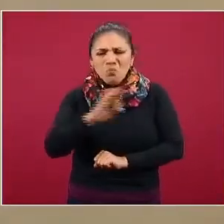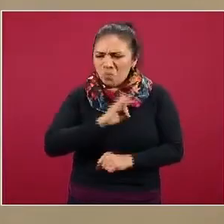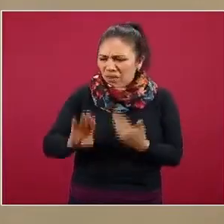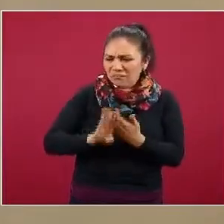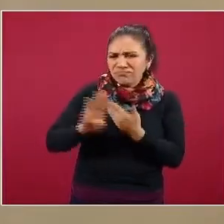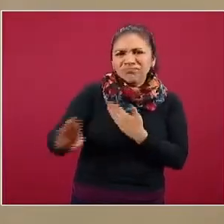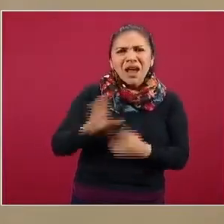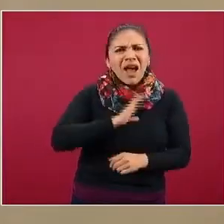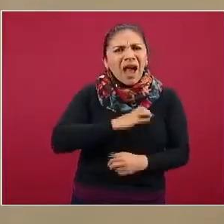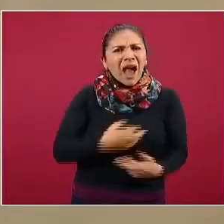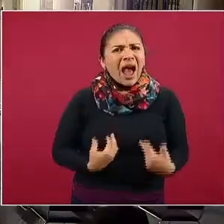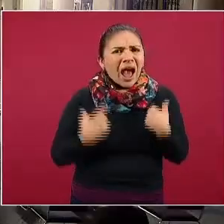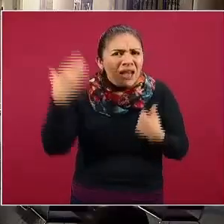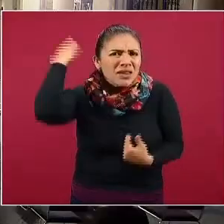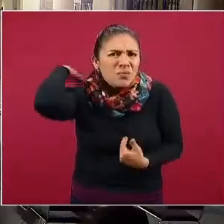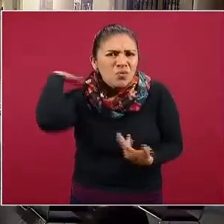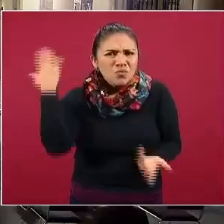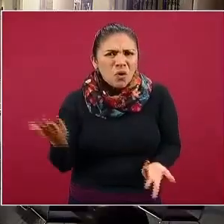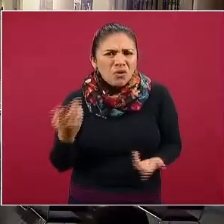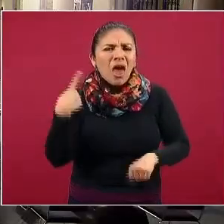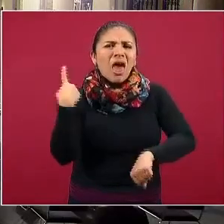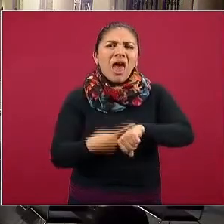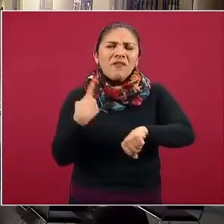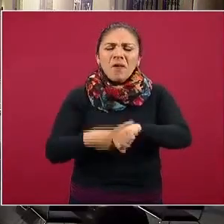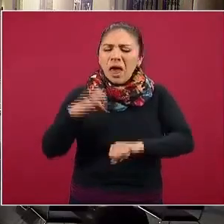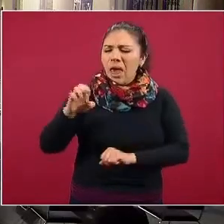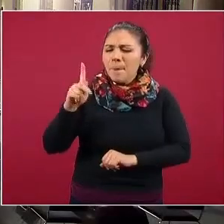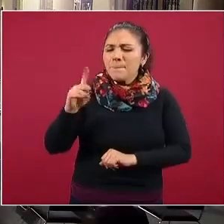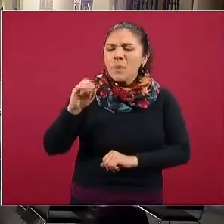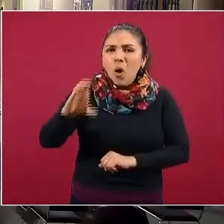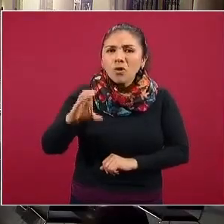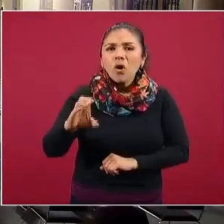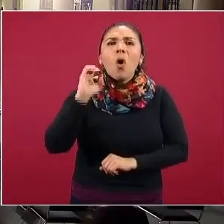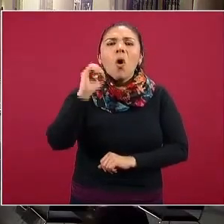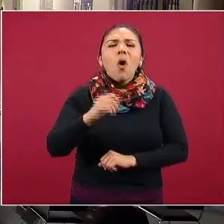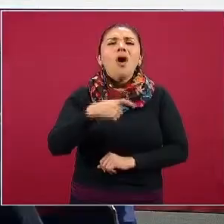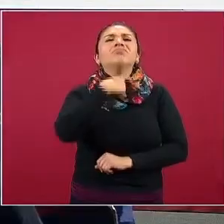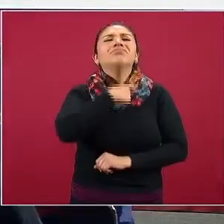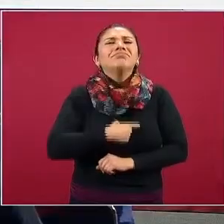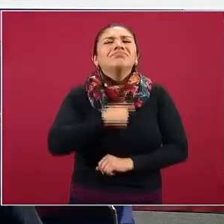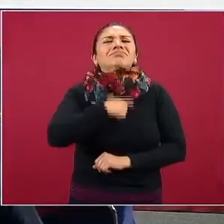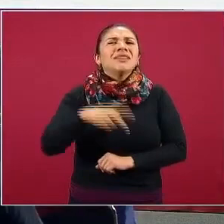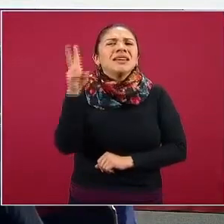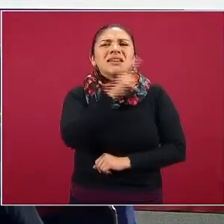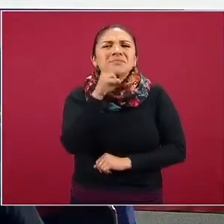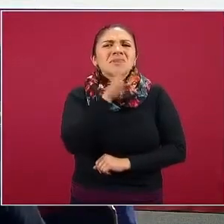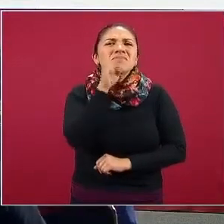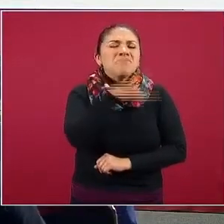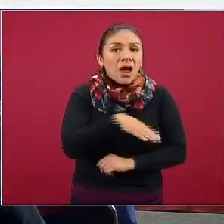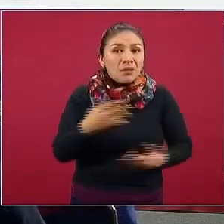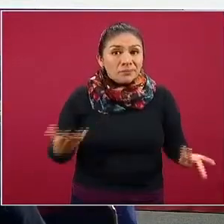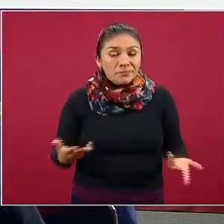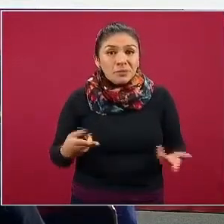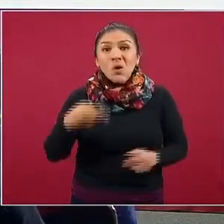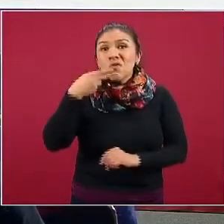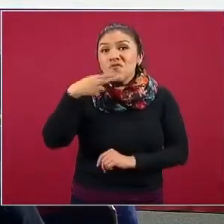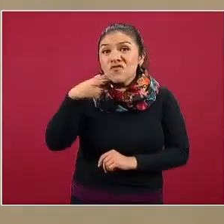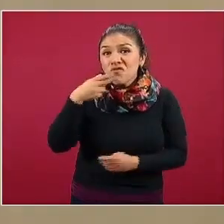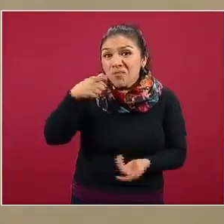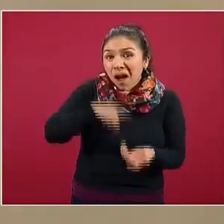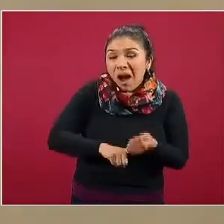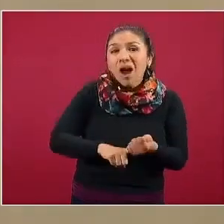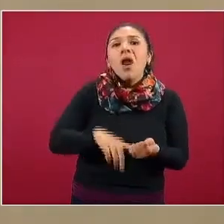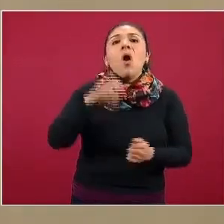pulmón, de enfermedad pulmonar obstructiva crónica, bronquitis crónica y enfisema pulmonar. El consumo de tabaco y